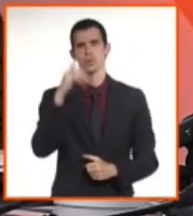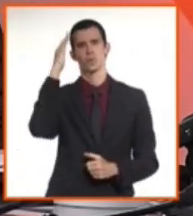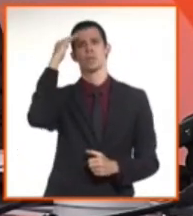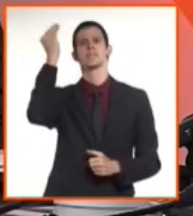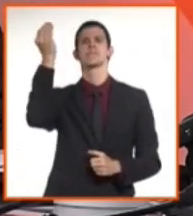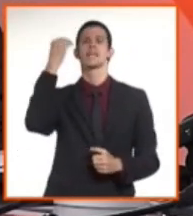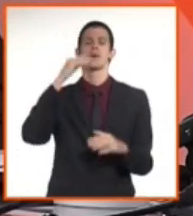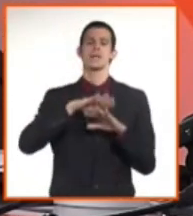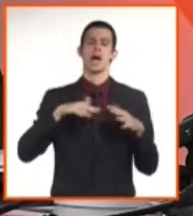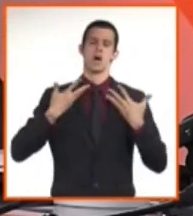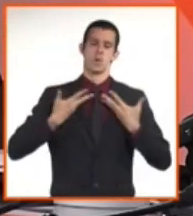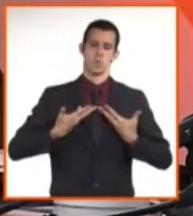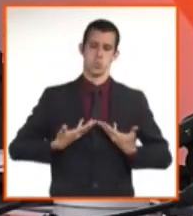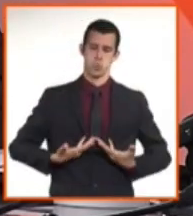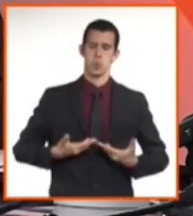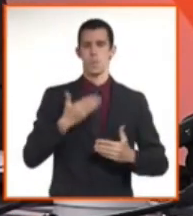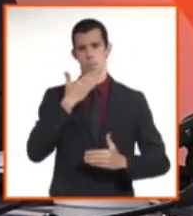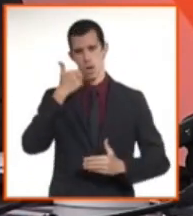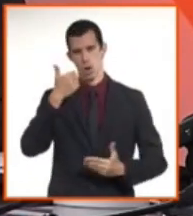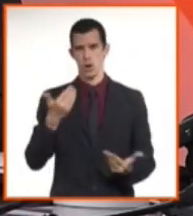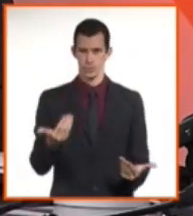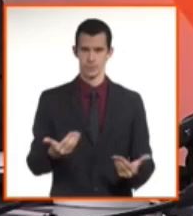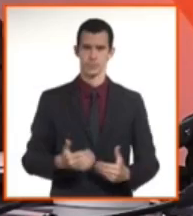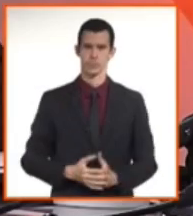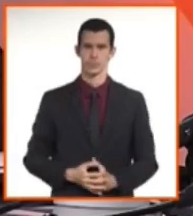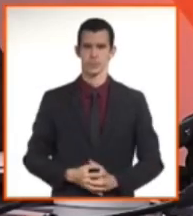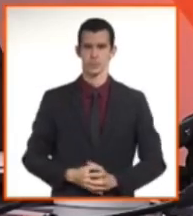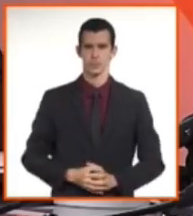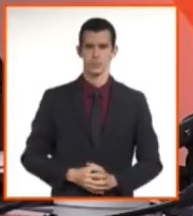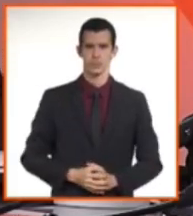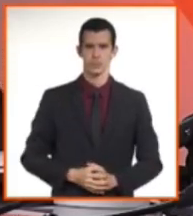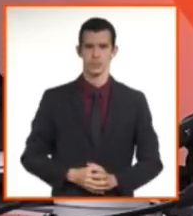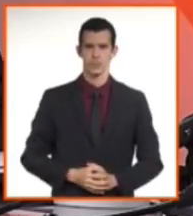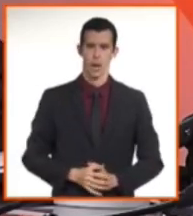puede prolongar esos apagones. Ante estas circunstancias, ministro, ¿qué perspectiva